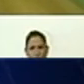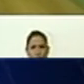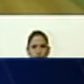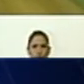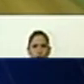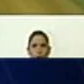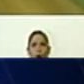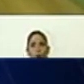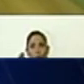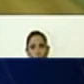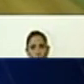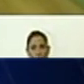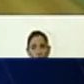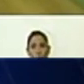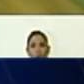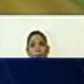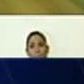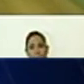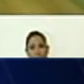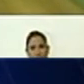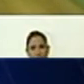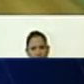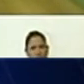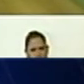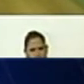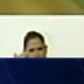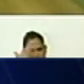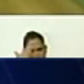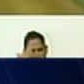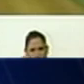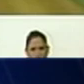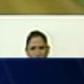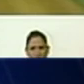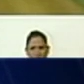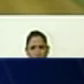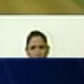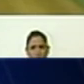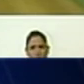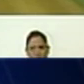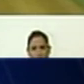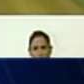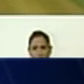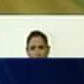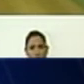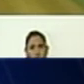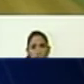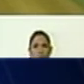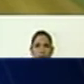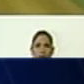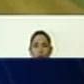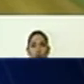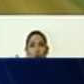convocatoria ministerial. ¿Saben cuántos ministros asistieron? De los 100, 9.